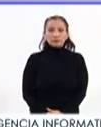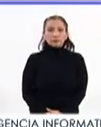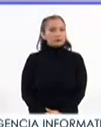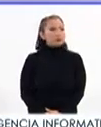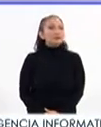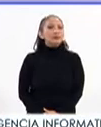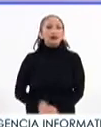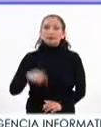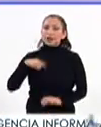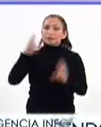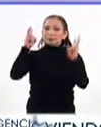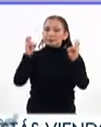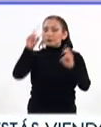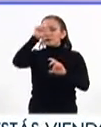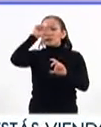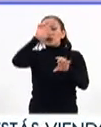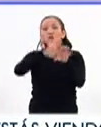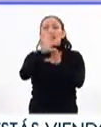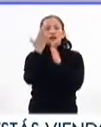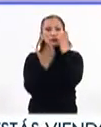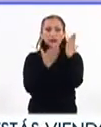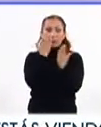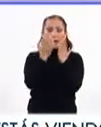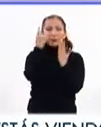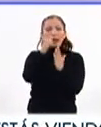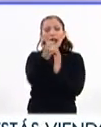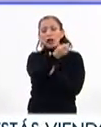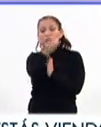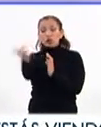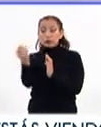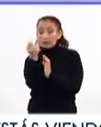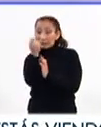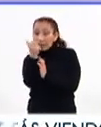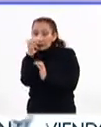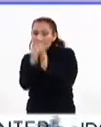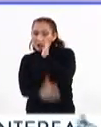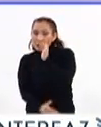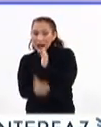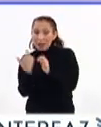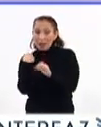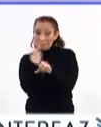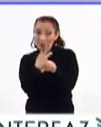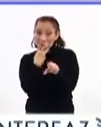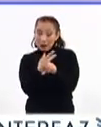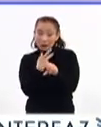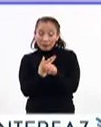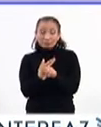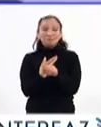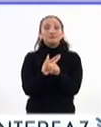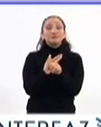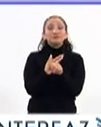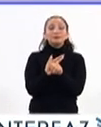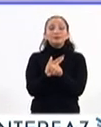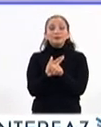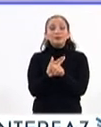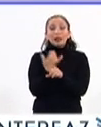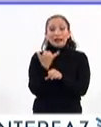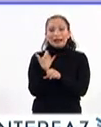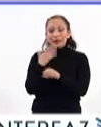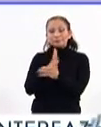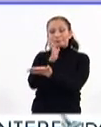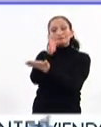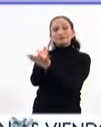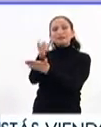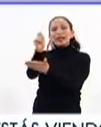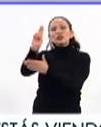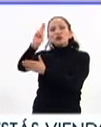Y ya estamos en nuestra sección de orientación vocacional para aquellos que están a punto de terminar la preparatoria y